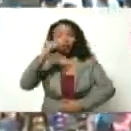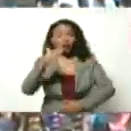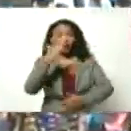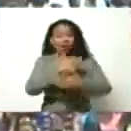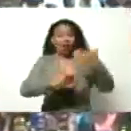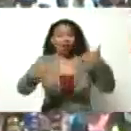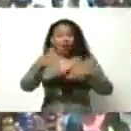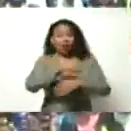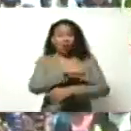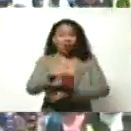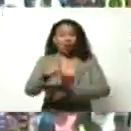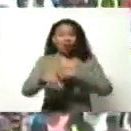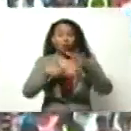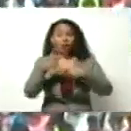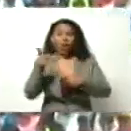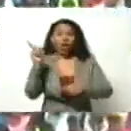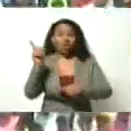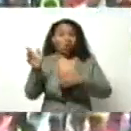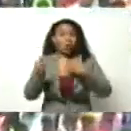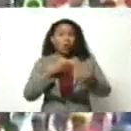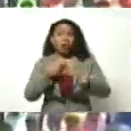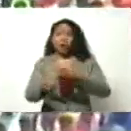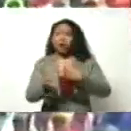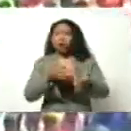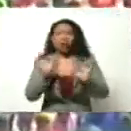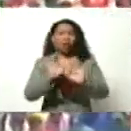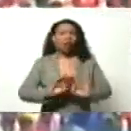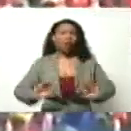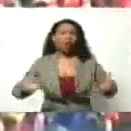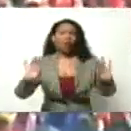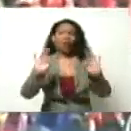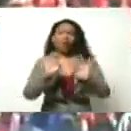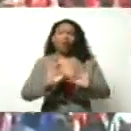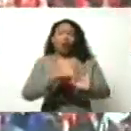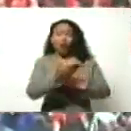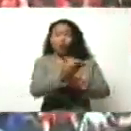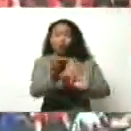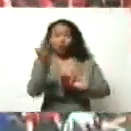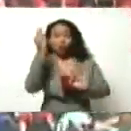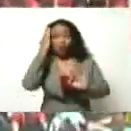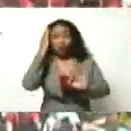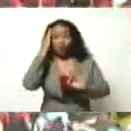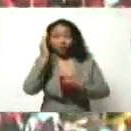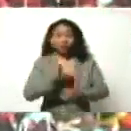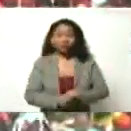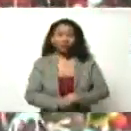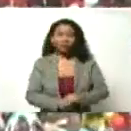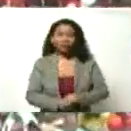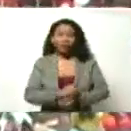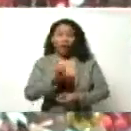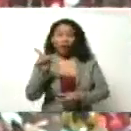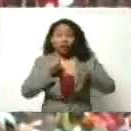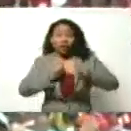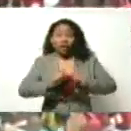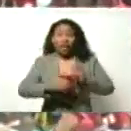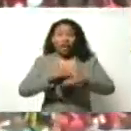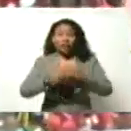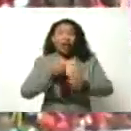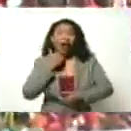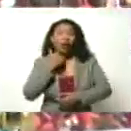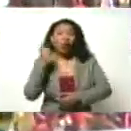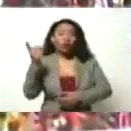alto mando político no les importa nada Y ustedes saben que cuando ellos intentan algo lo